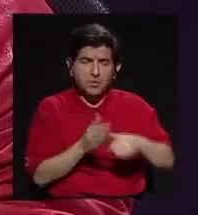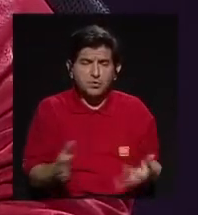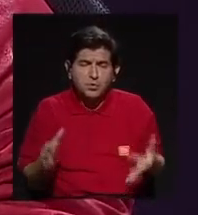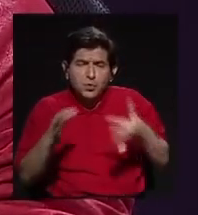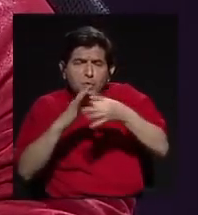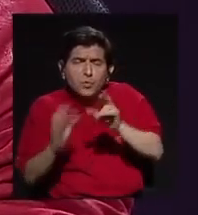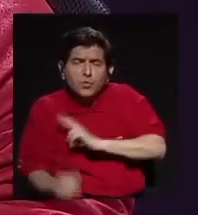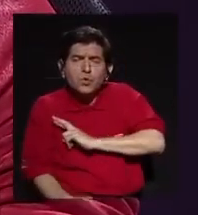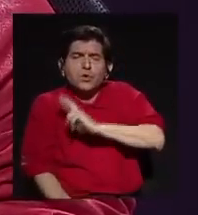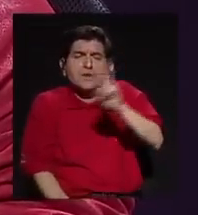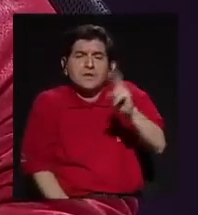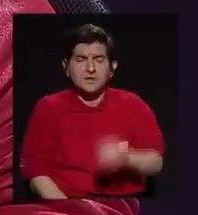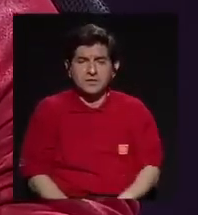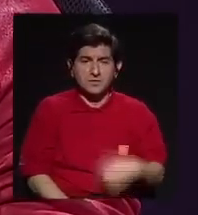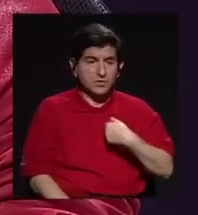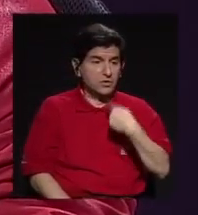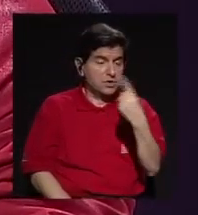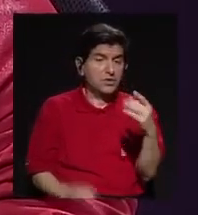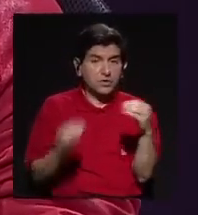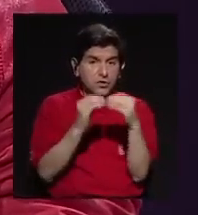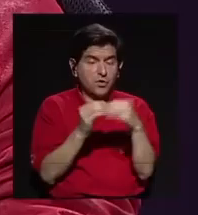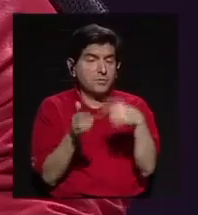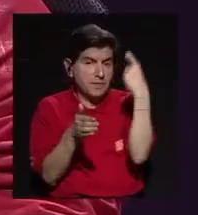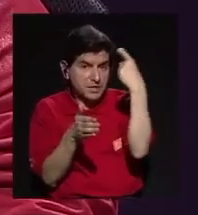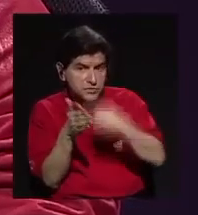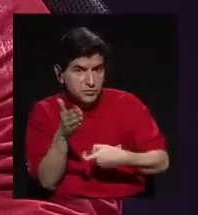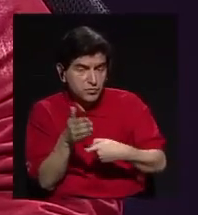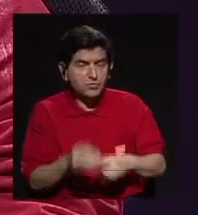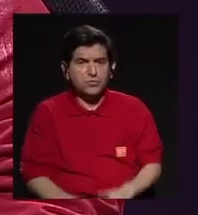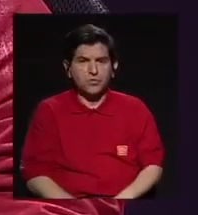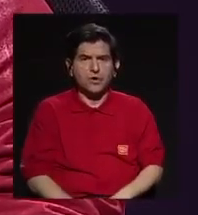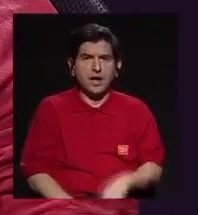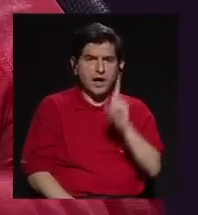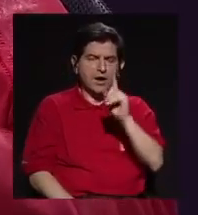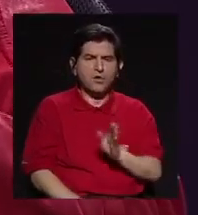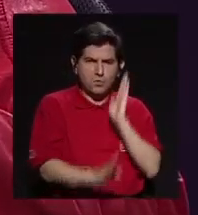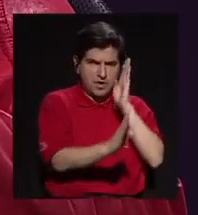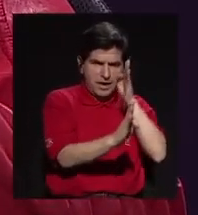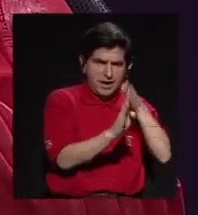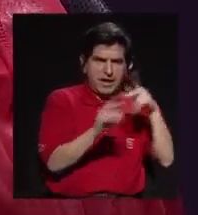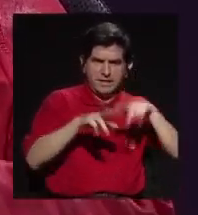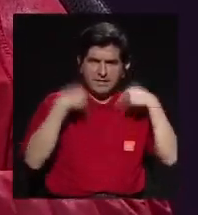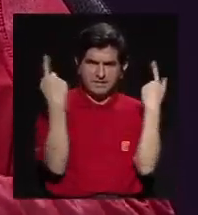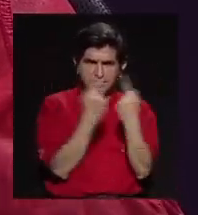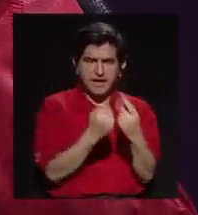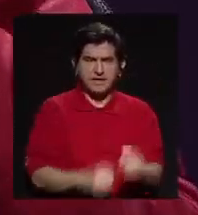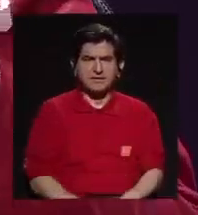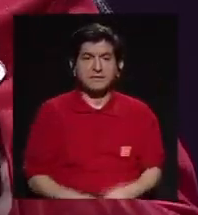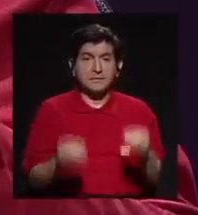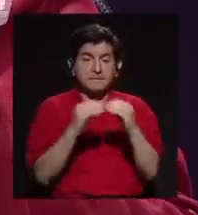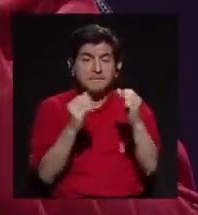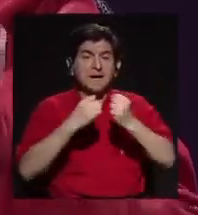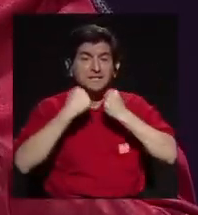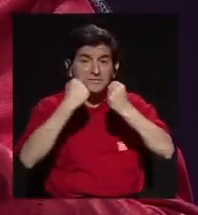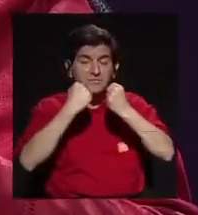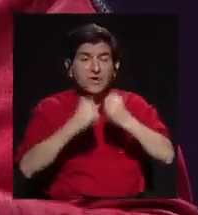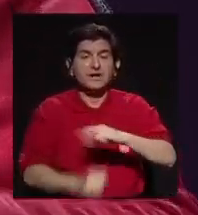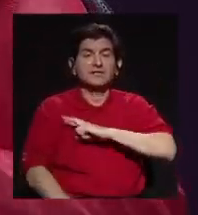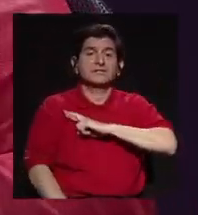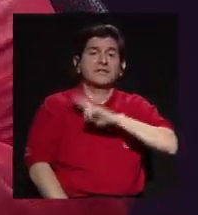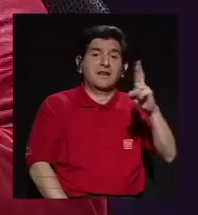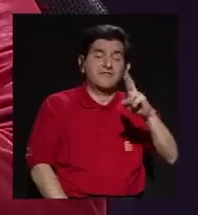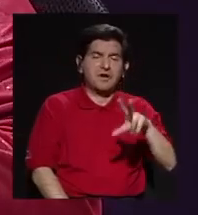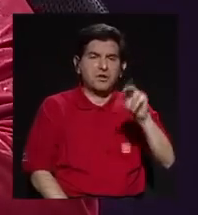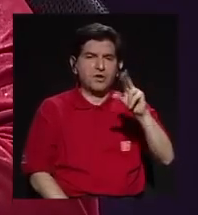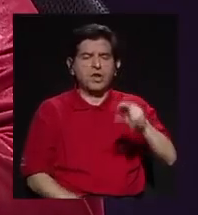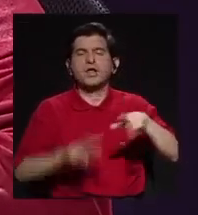sea, a partir de esto que yo llamo que es mucho más rígido que una lealtad partidaria, ¿verdad? O sea, apuesta más la lealtad religiosa que